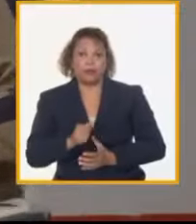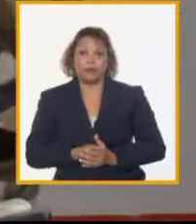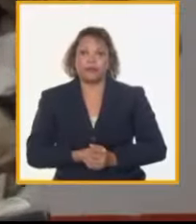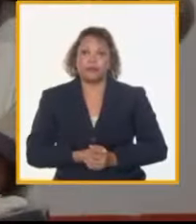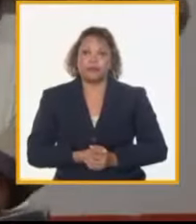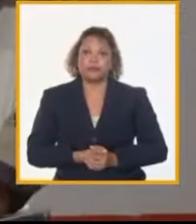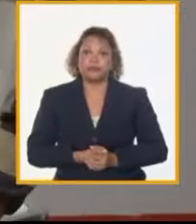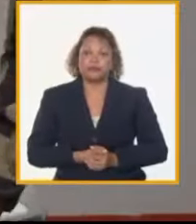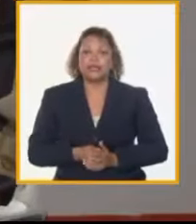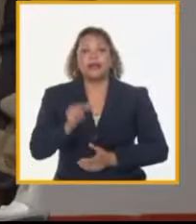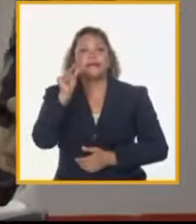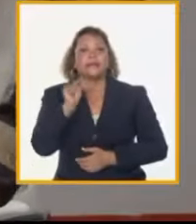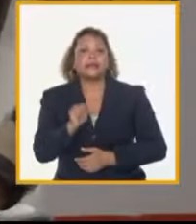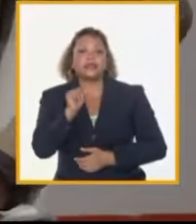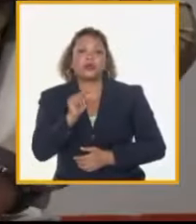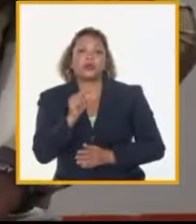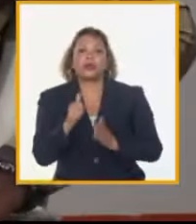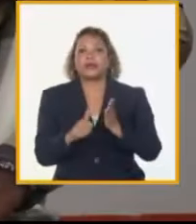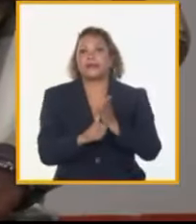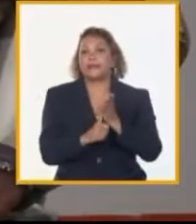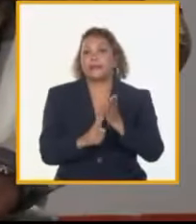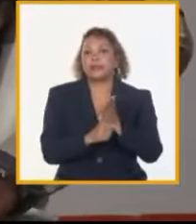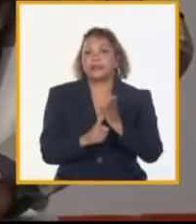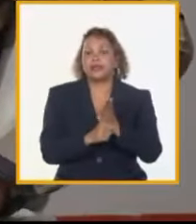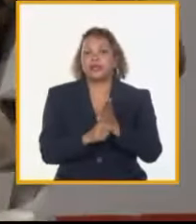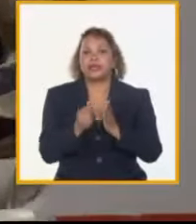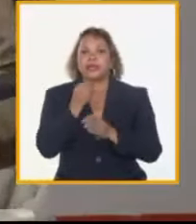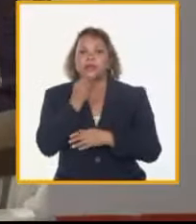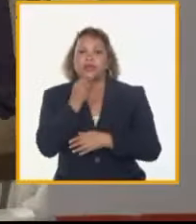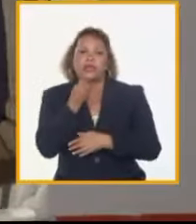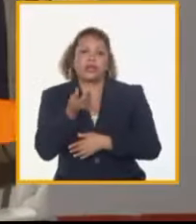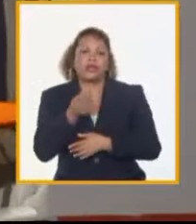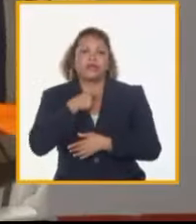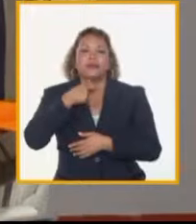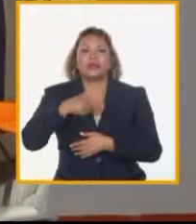En el caso de los pasajeros que no, o sea, los usuarios que no pueden tener